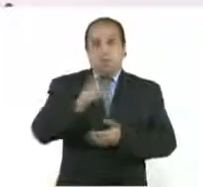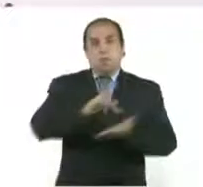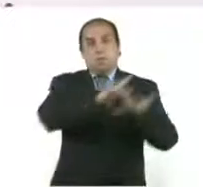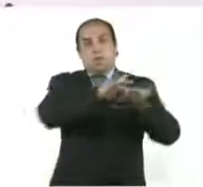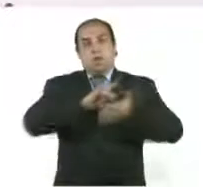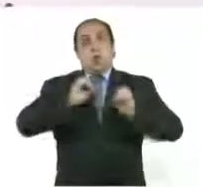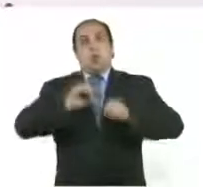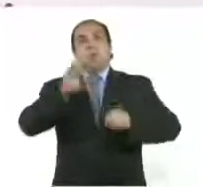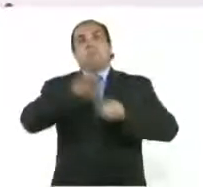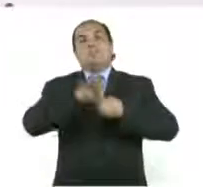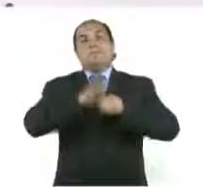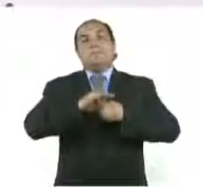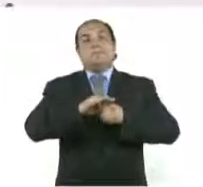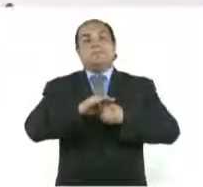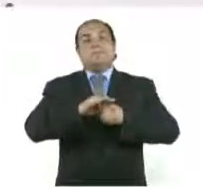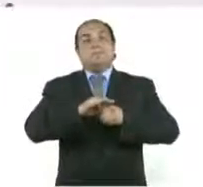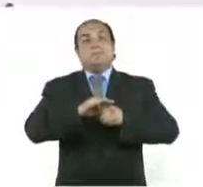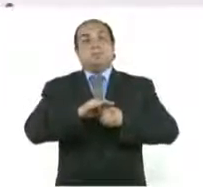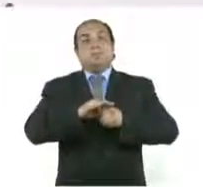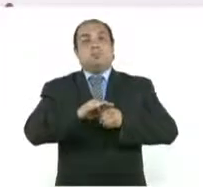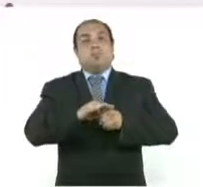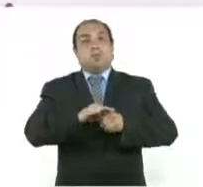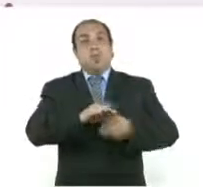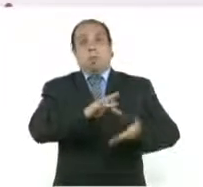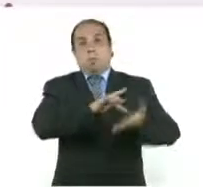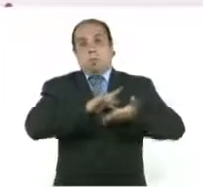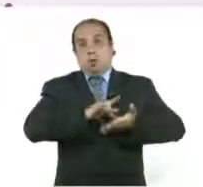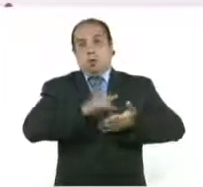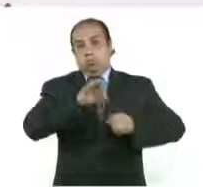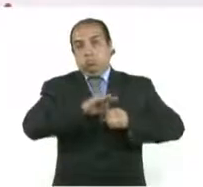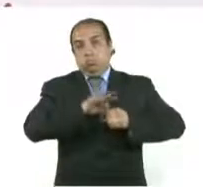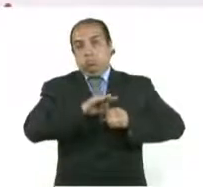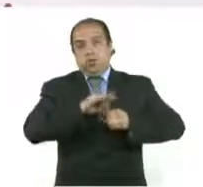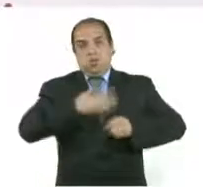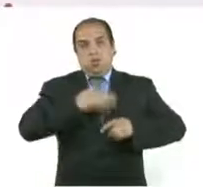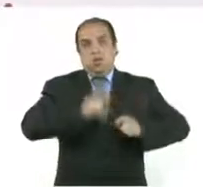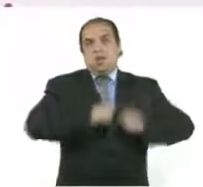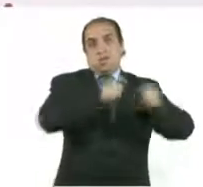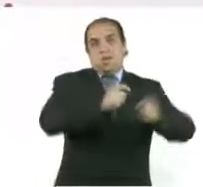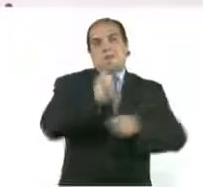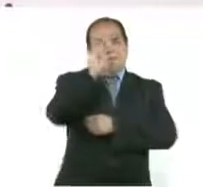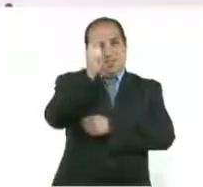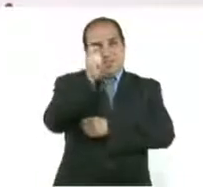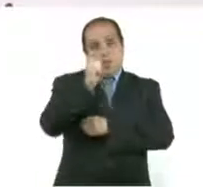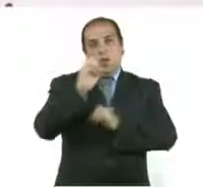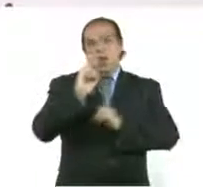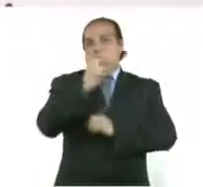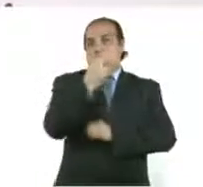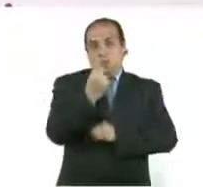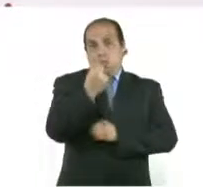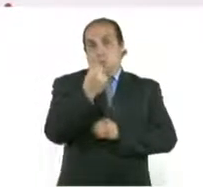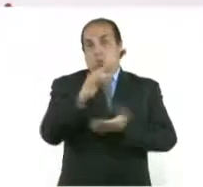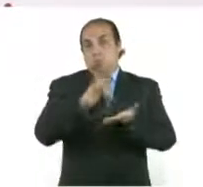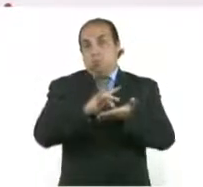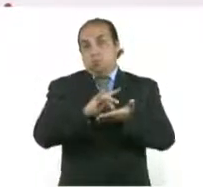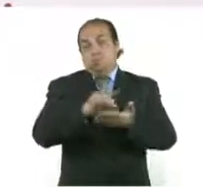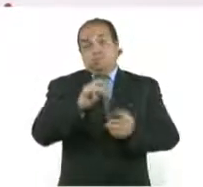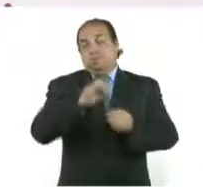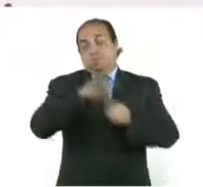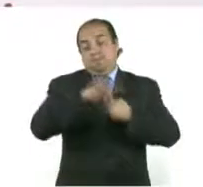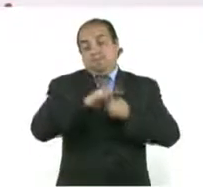apoyas o votas por mí, entonces te la voy a dar, y si no, te la quito. Eso ya no se va a